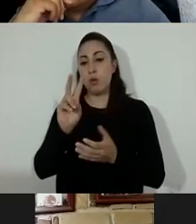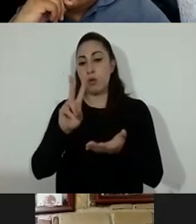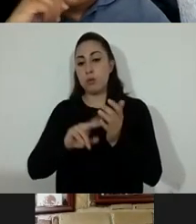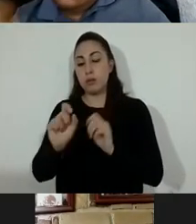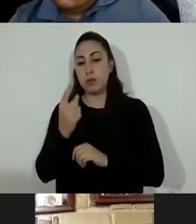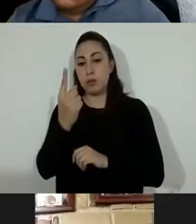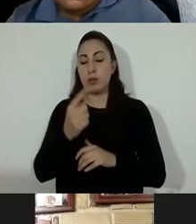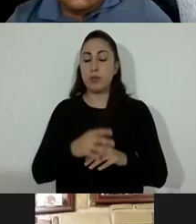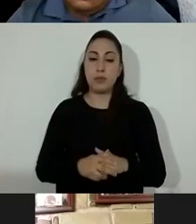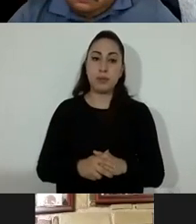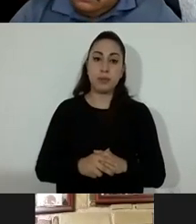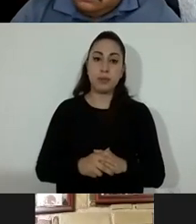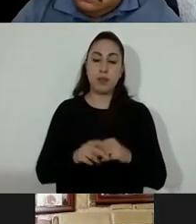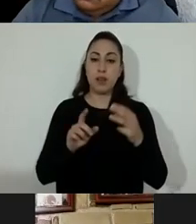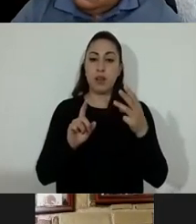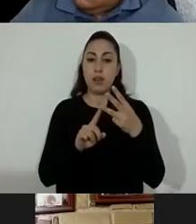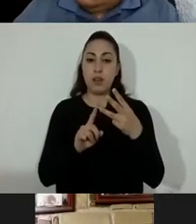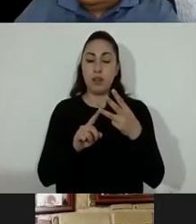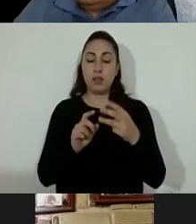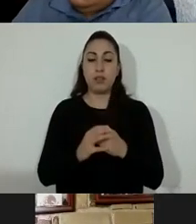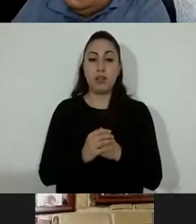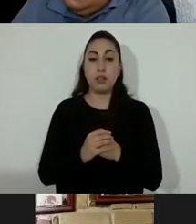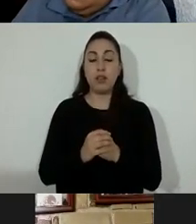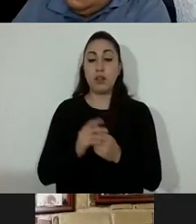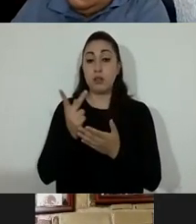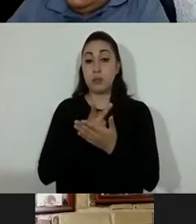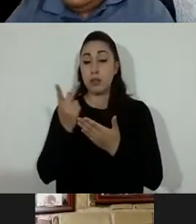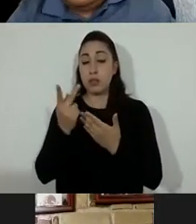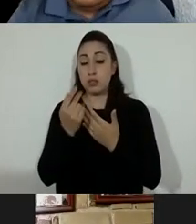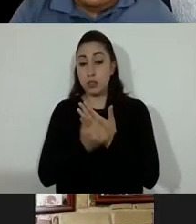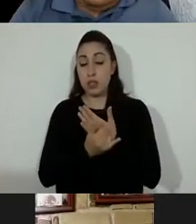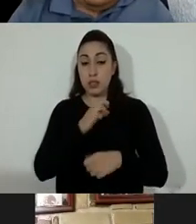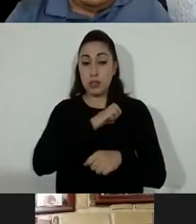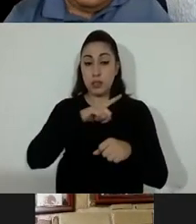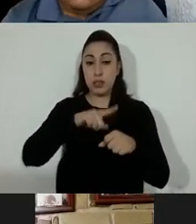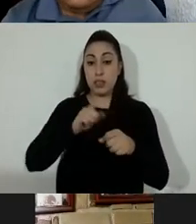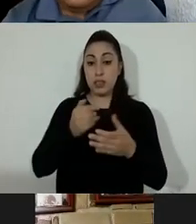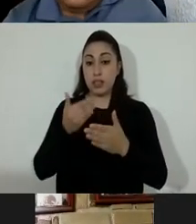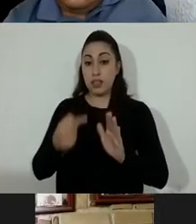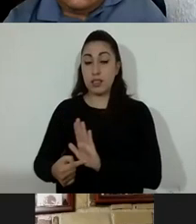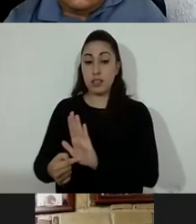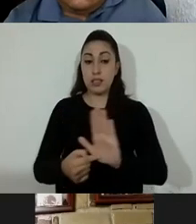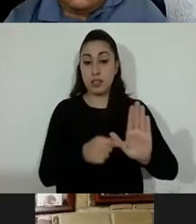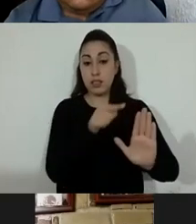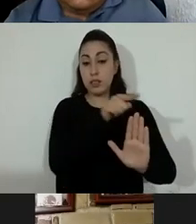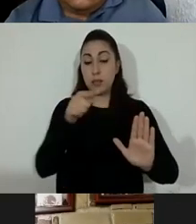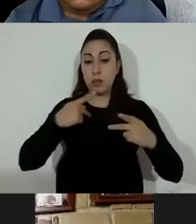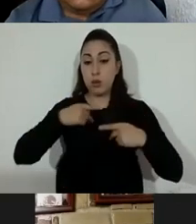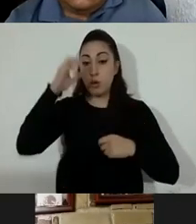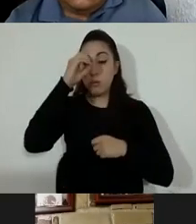2021. Tercero, los proyectos específicos sometidos a consulta no recibieron opinión